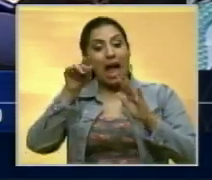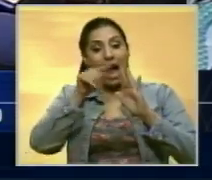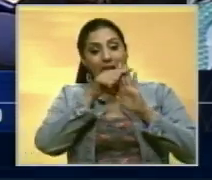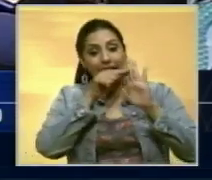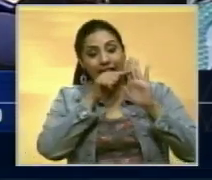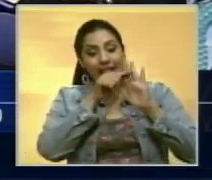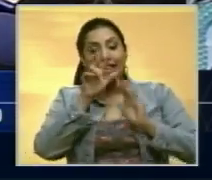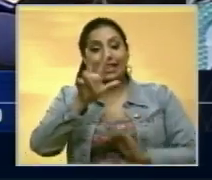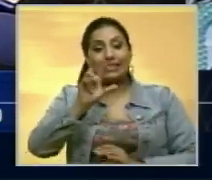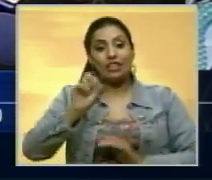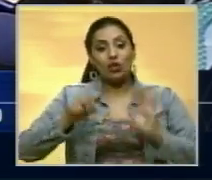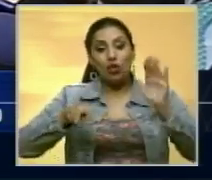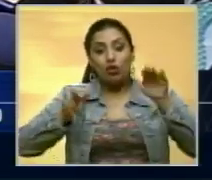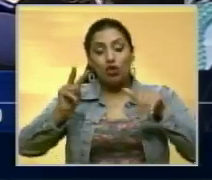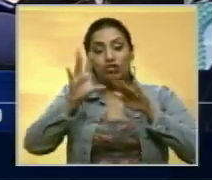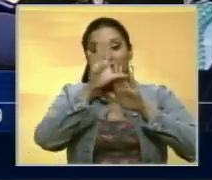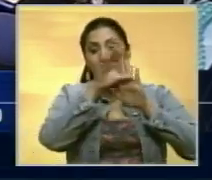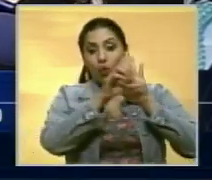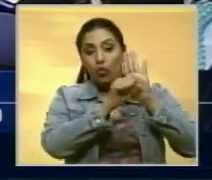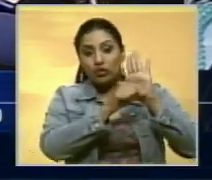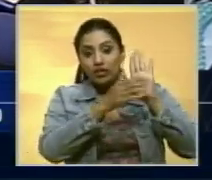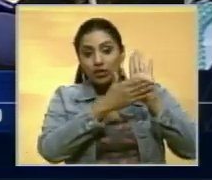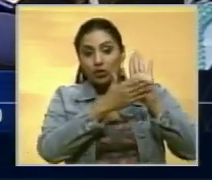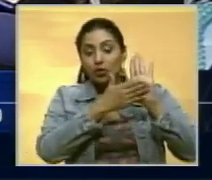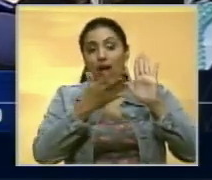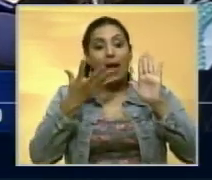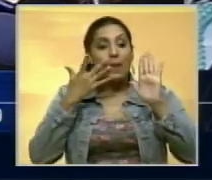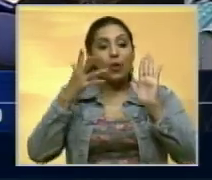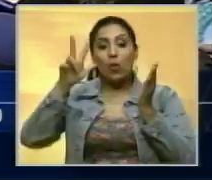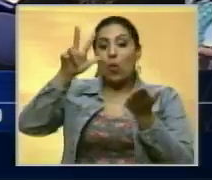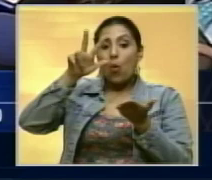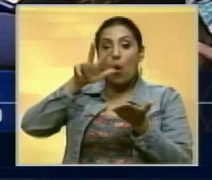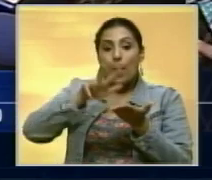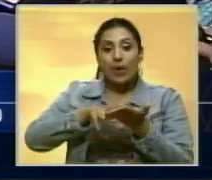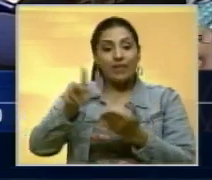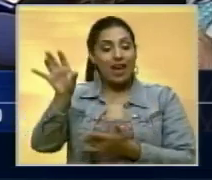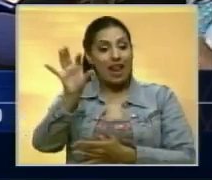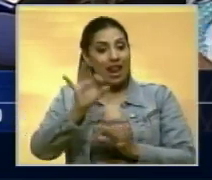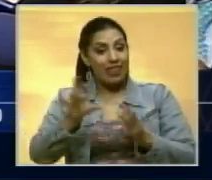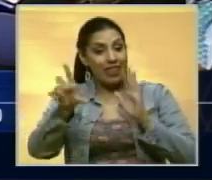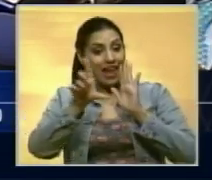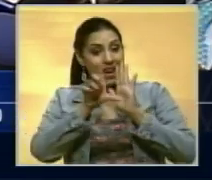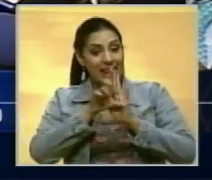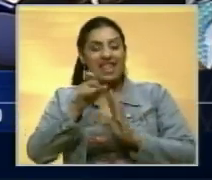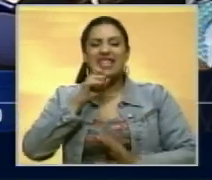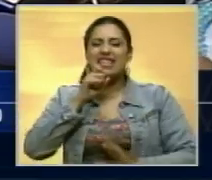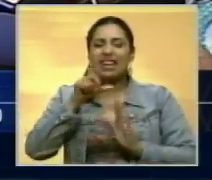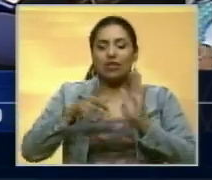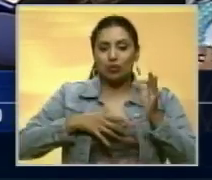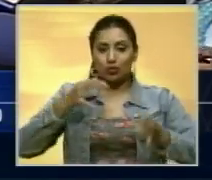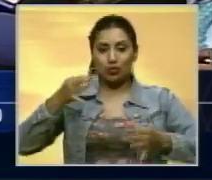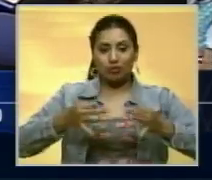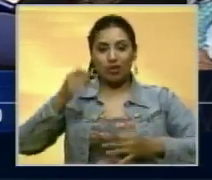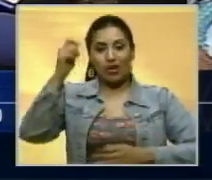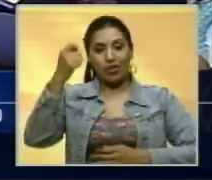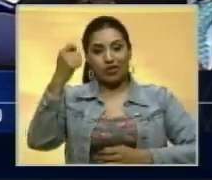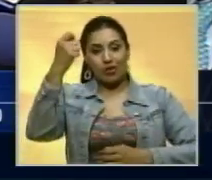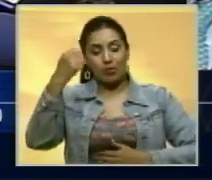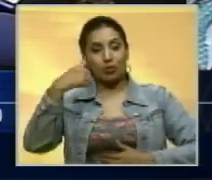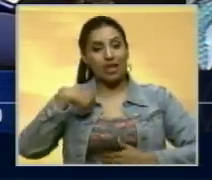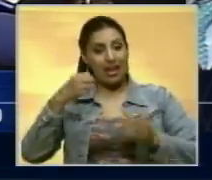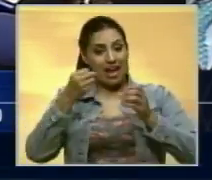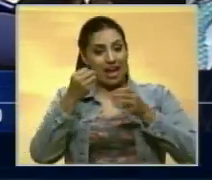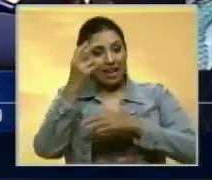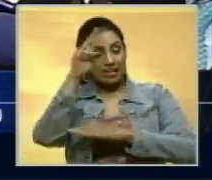artículo 312 de la Constitución, que no esté autorizado por la ley, y quienes legislamos somos la